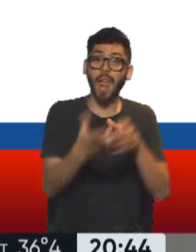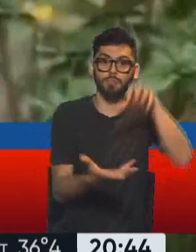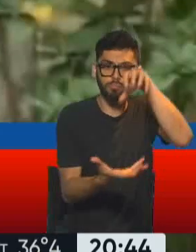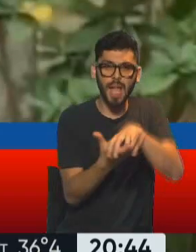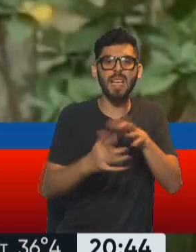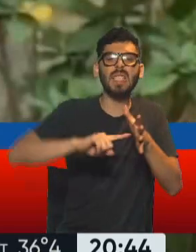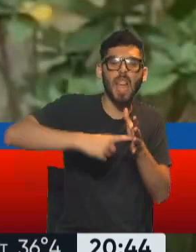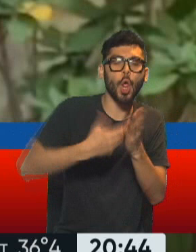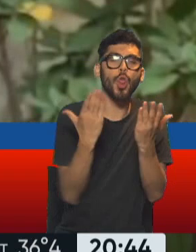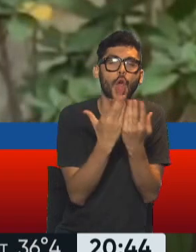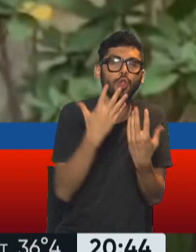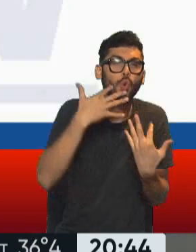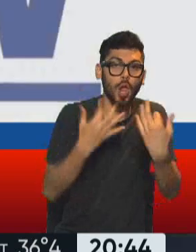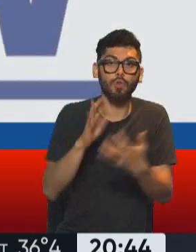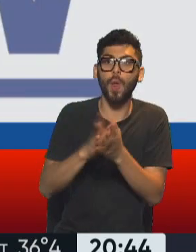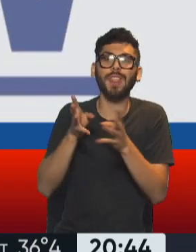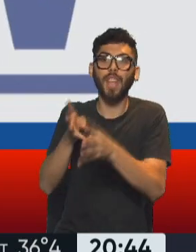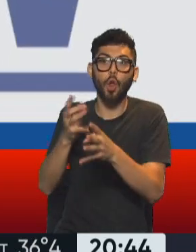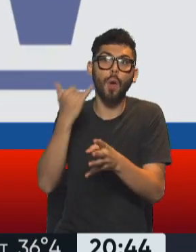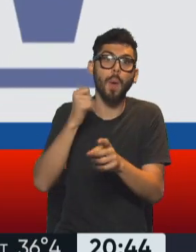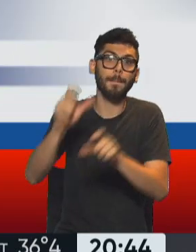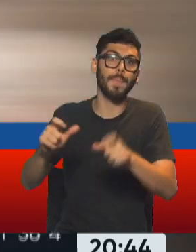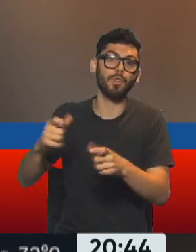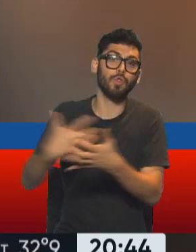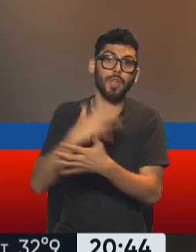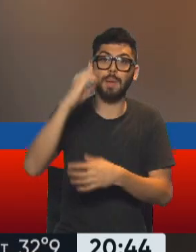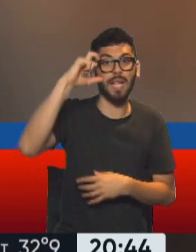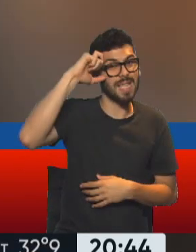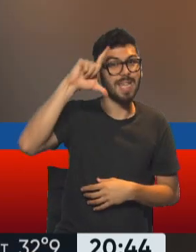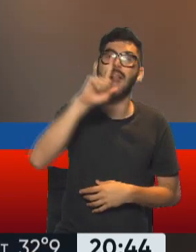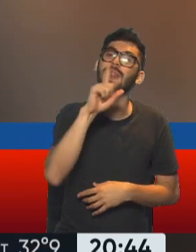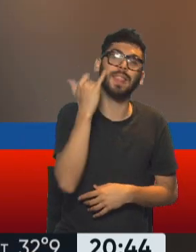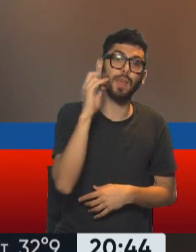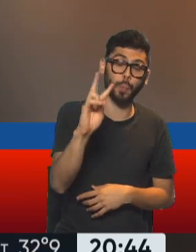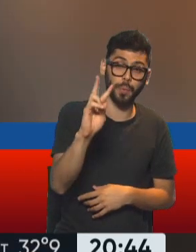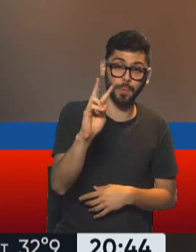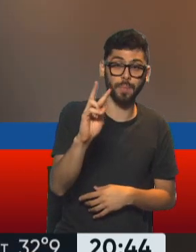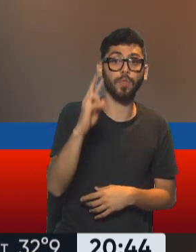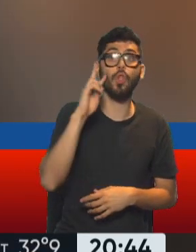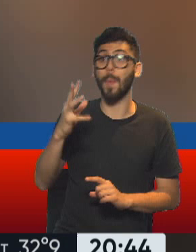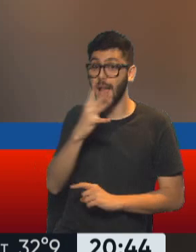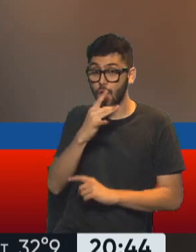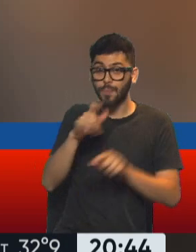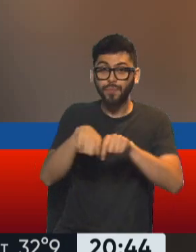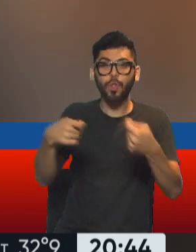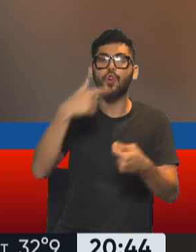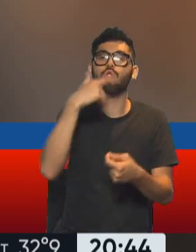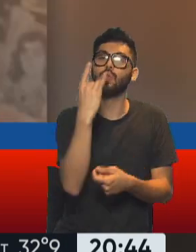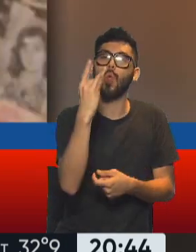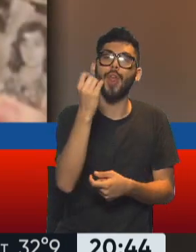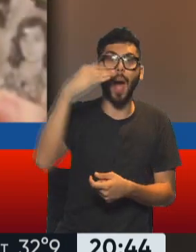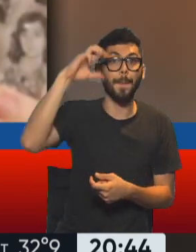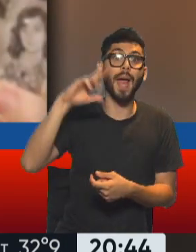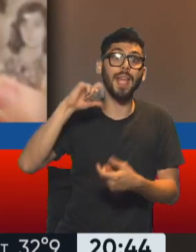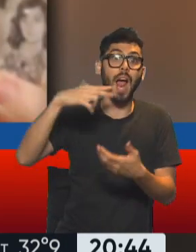sobre el terrorismo y sus víctimas celtyv 2014 publicó por sudamericana el libro de los otros muertos